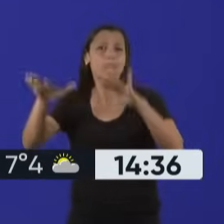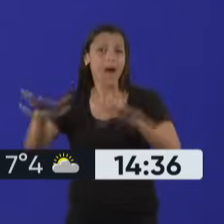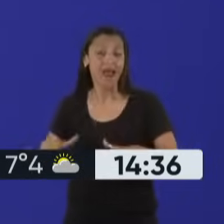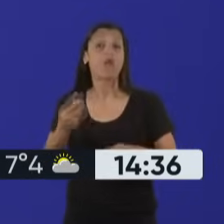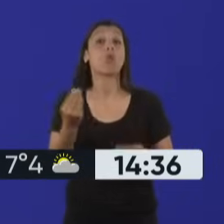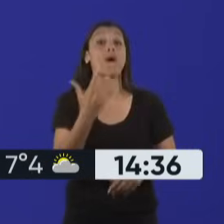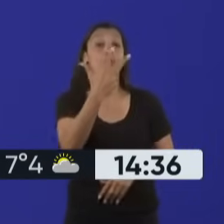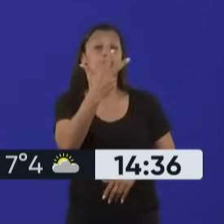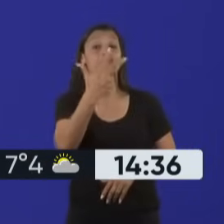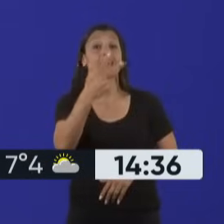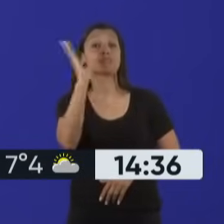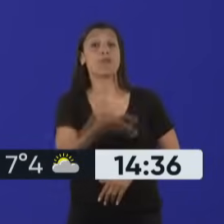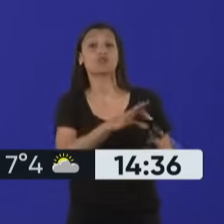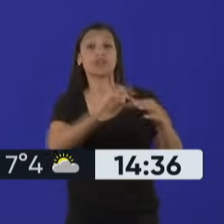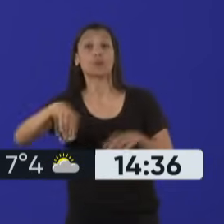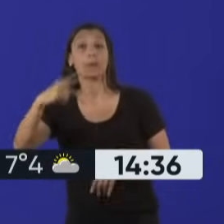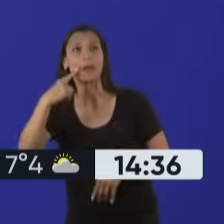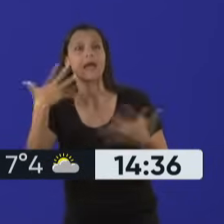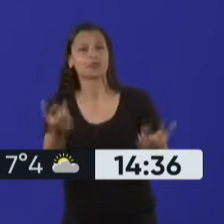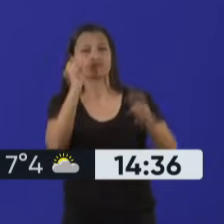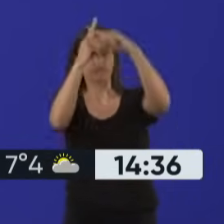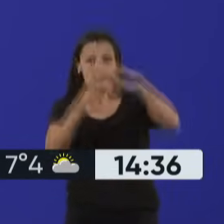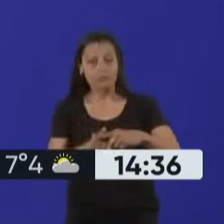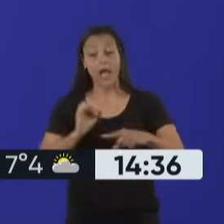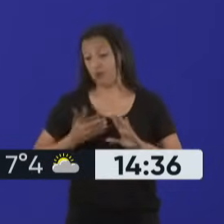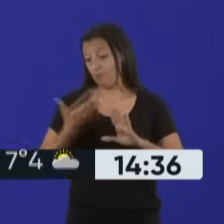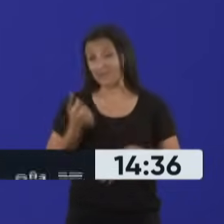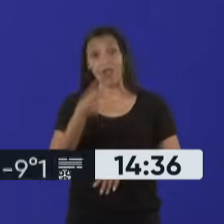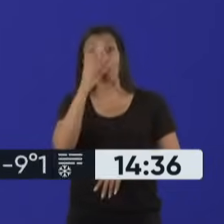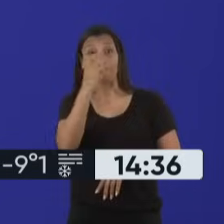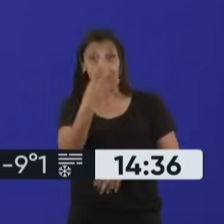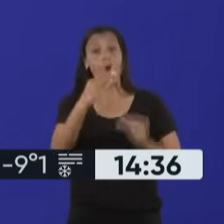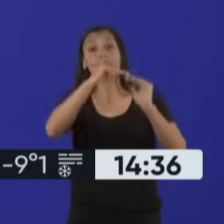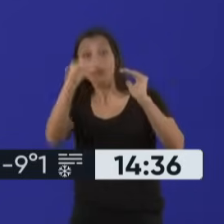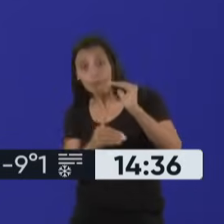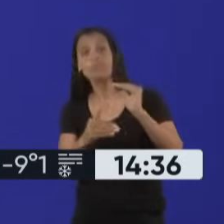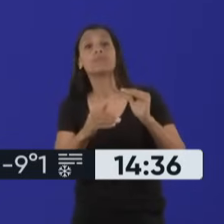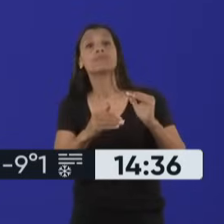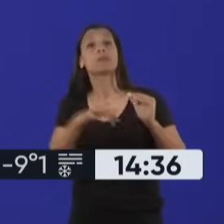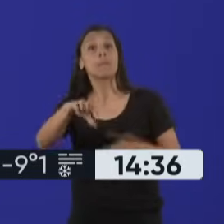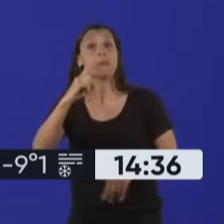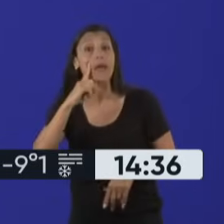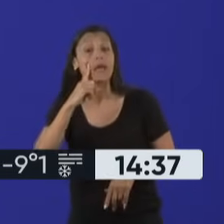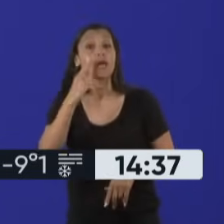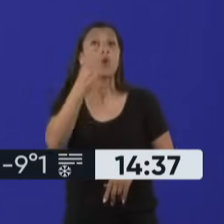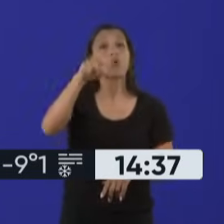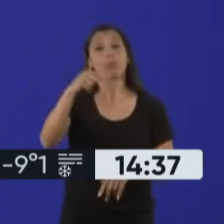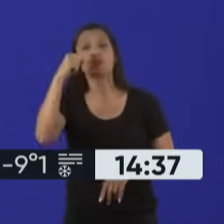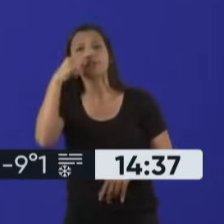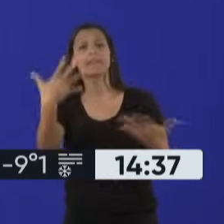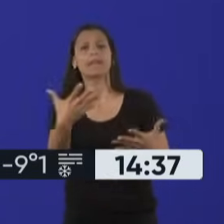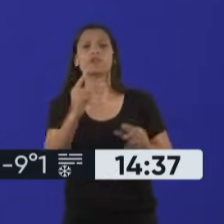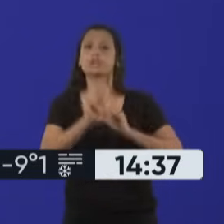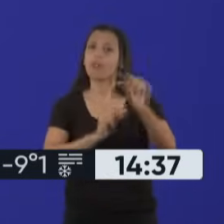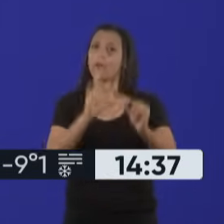del PBI. Si el PBI del 2024 terminó con una caída de 1,7 es porque quiere decir que en algún momento empezó a